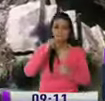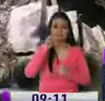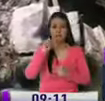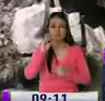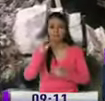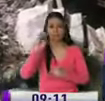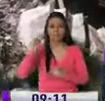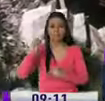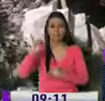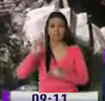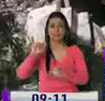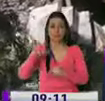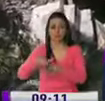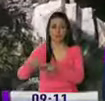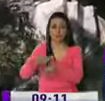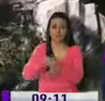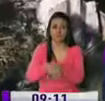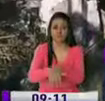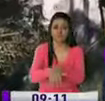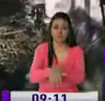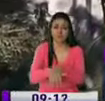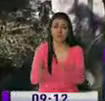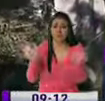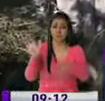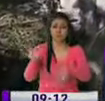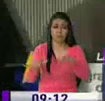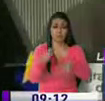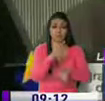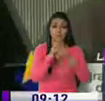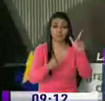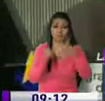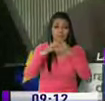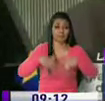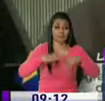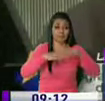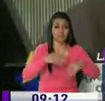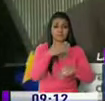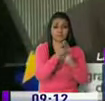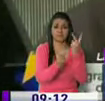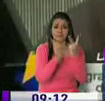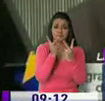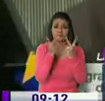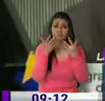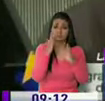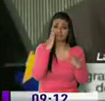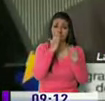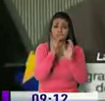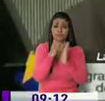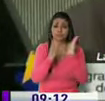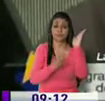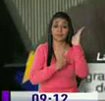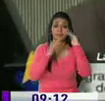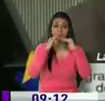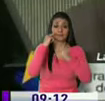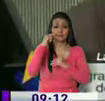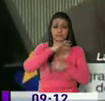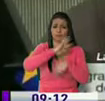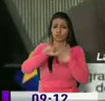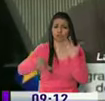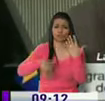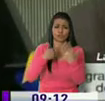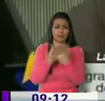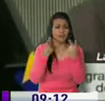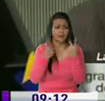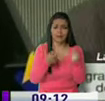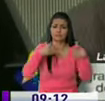Misahuallí, registrados la noche del pasado sábado. Ya está la misión Casa para Todos, prevista para inmediatamente